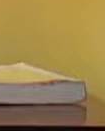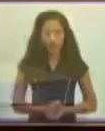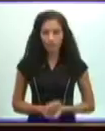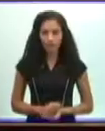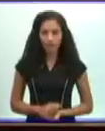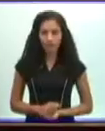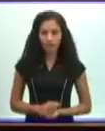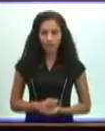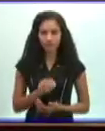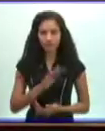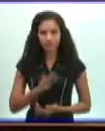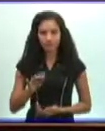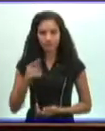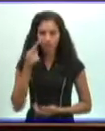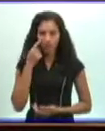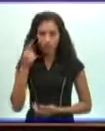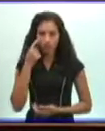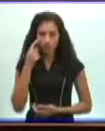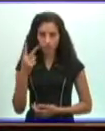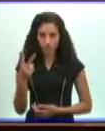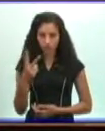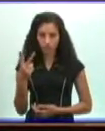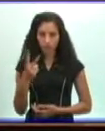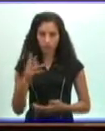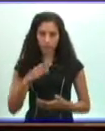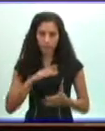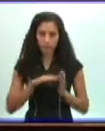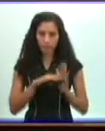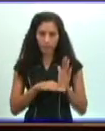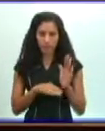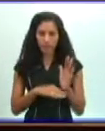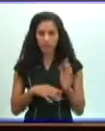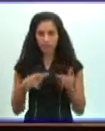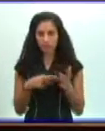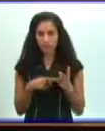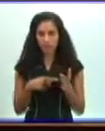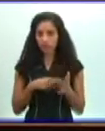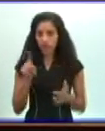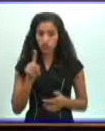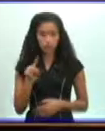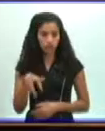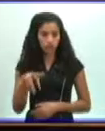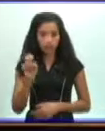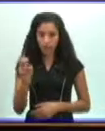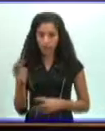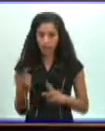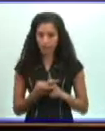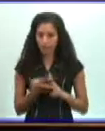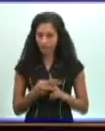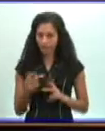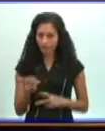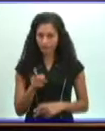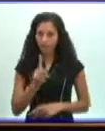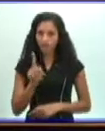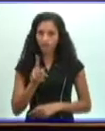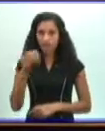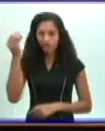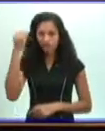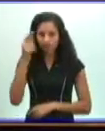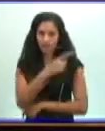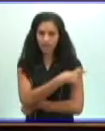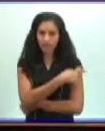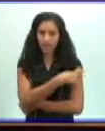Ya conoces dos de las propiedades de la multiplicación, que no son nuevas, las conoces desde primaria, pero ahora la